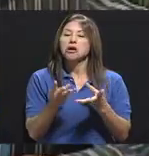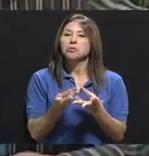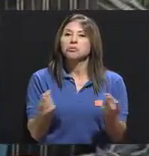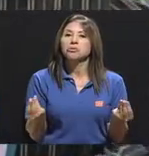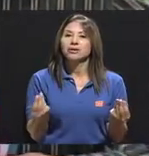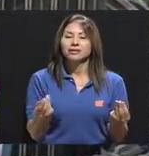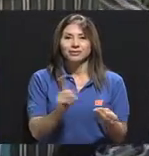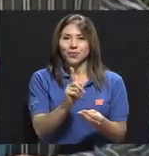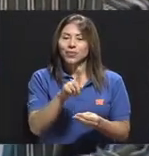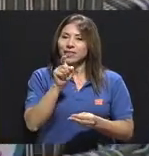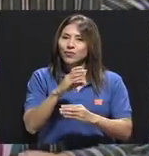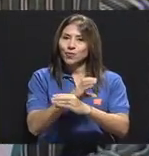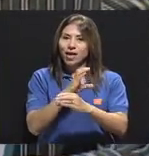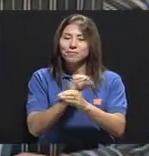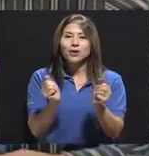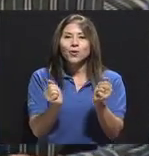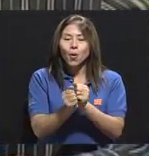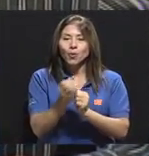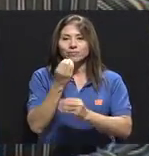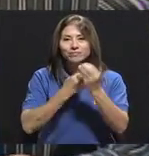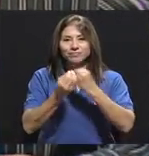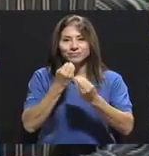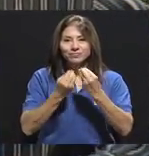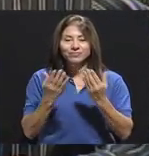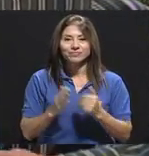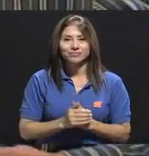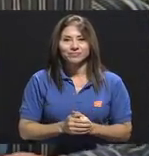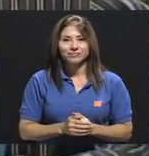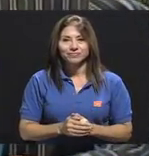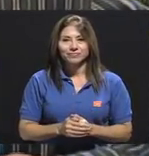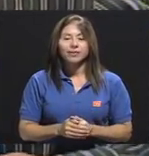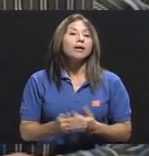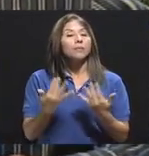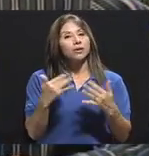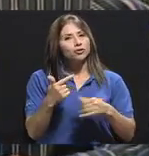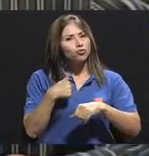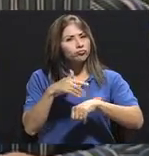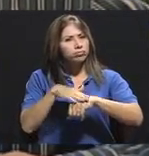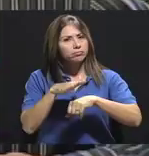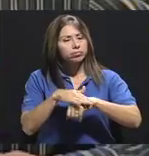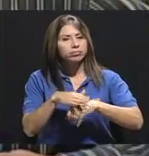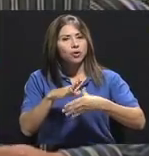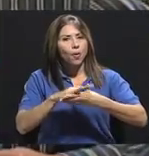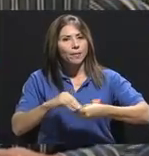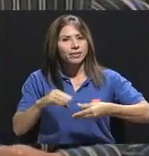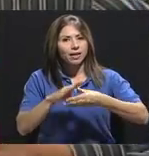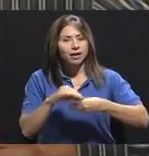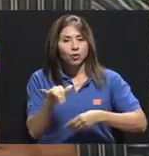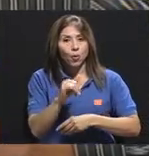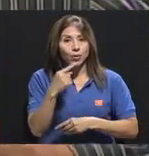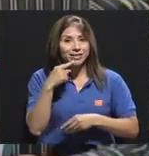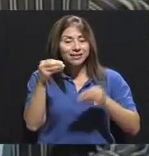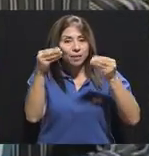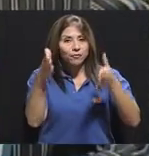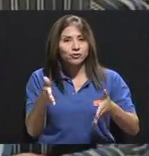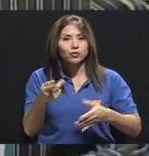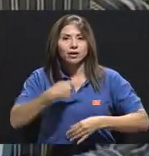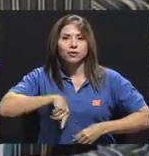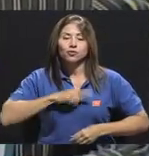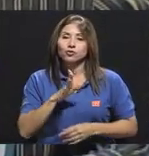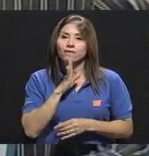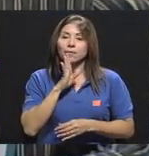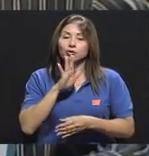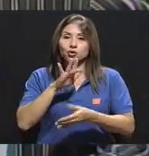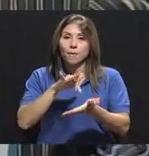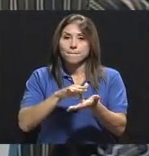sí María almar y ahí yo Me permito hacer un comentario y es que como dice la profesora cuando hablamos de medicamentos para